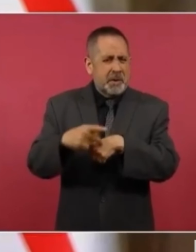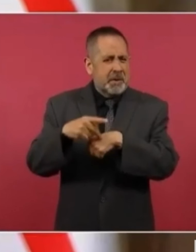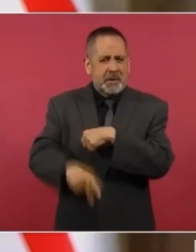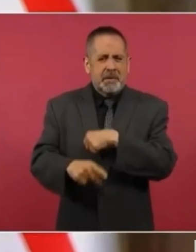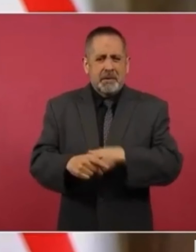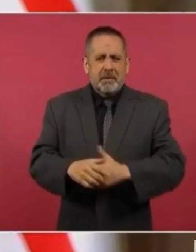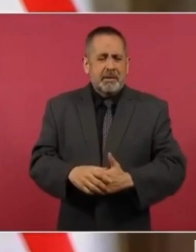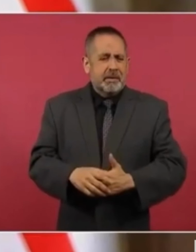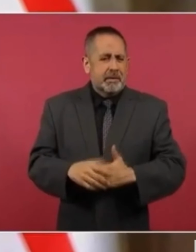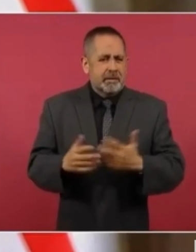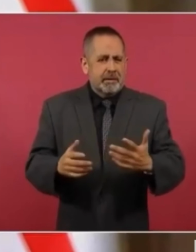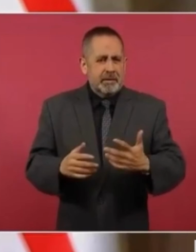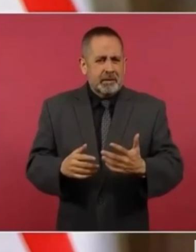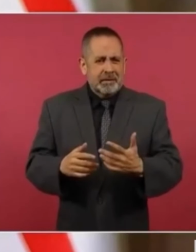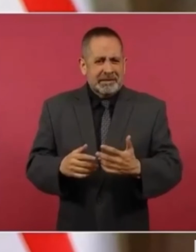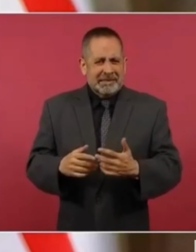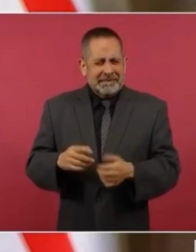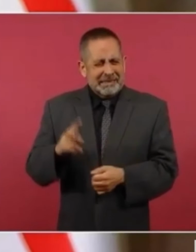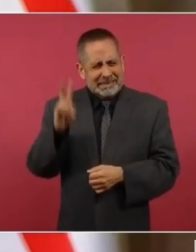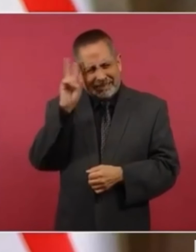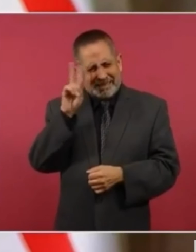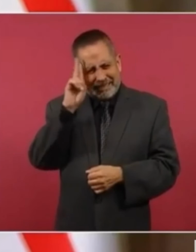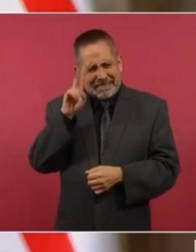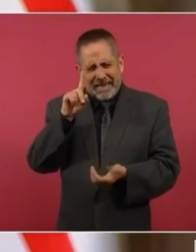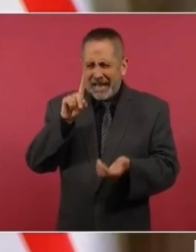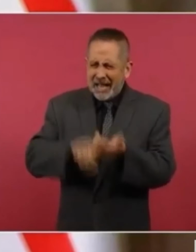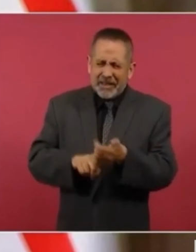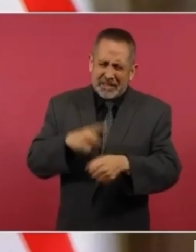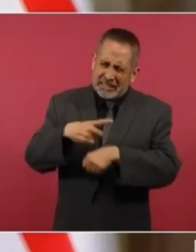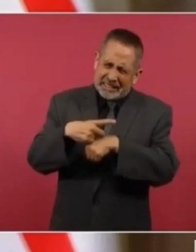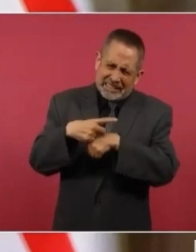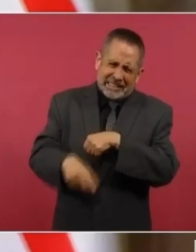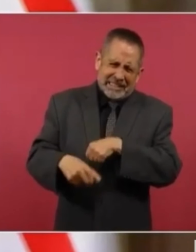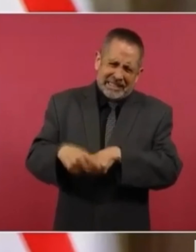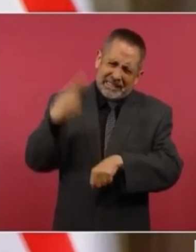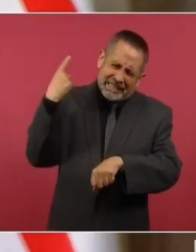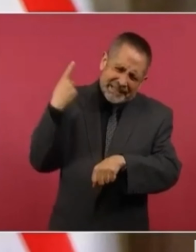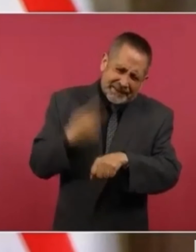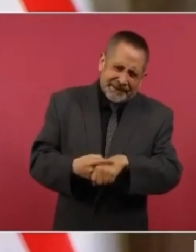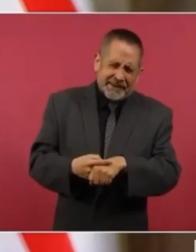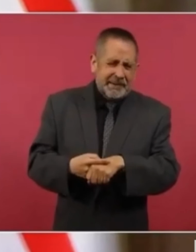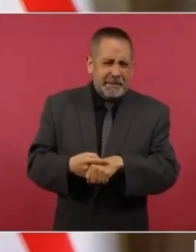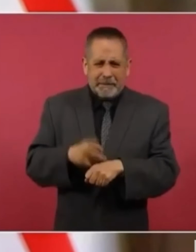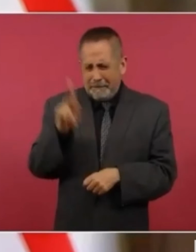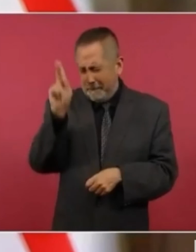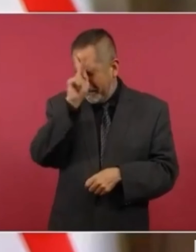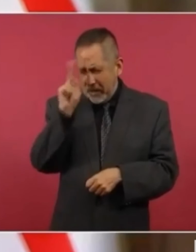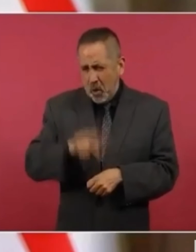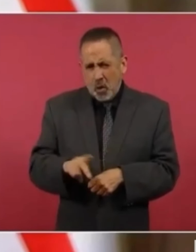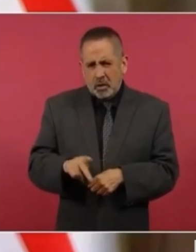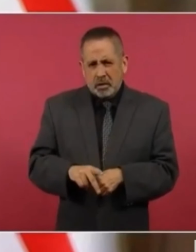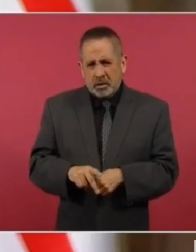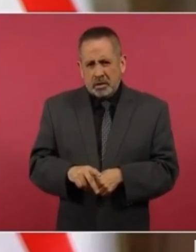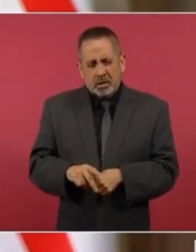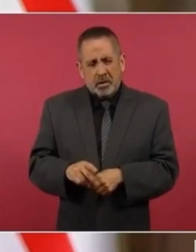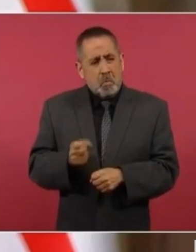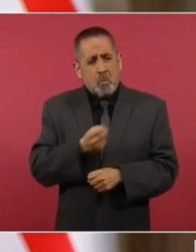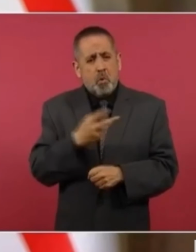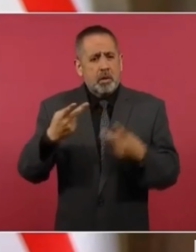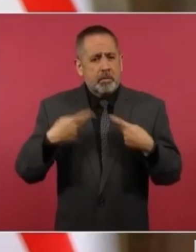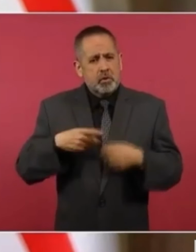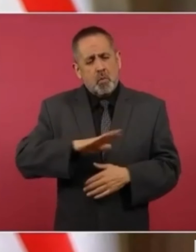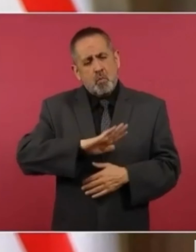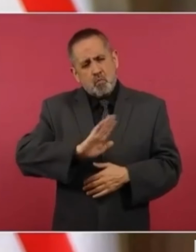peligrosos y nocivos, dañinos, porque causan muchas muertes.